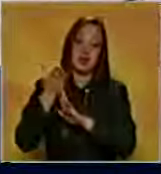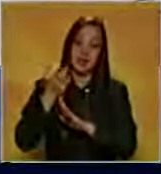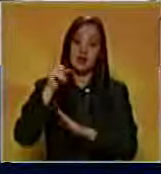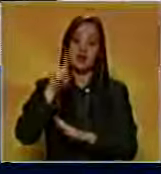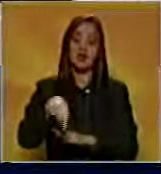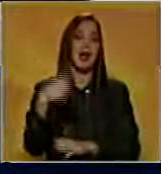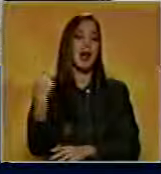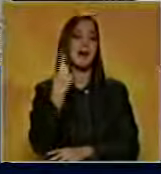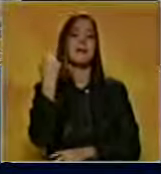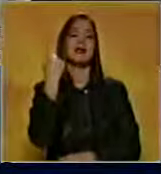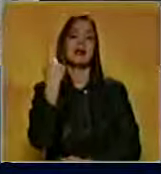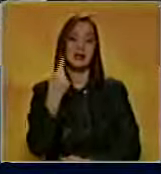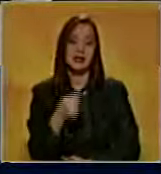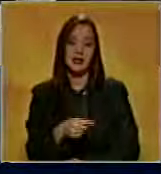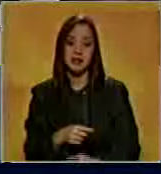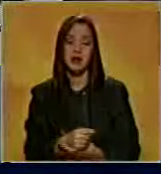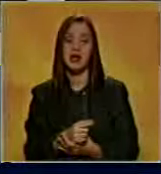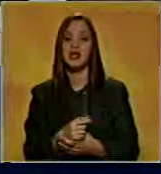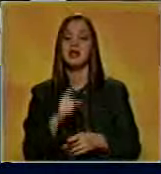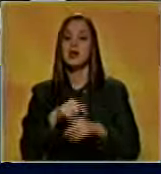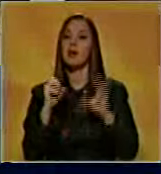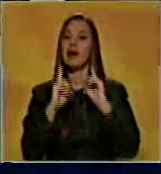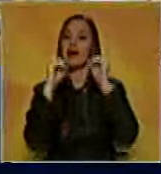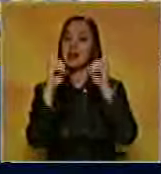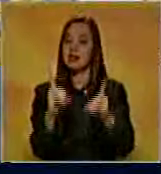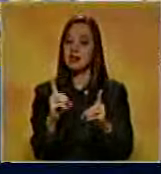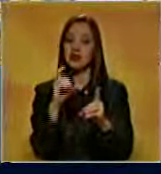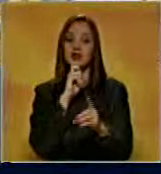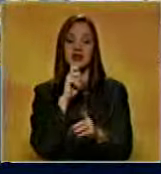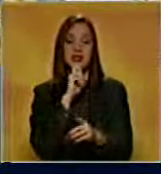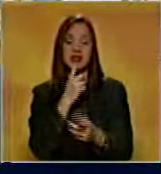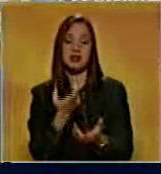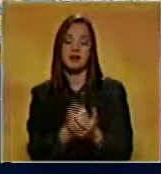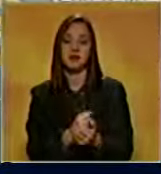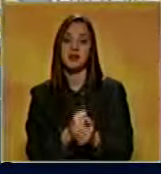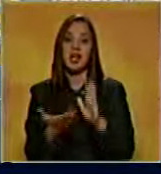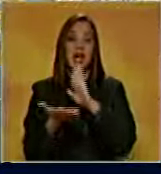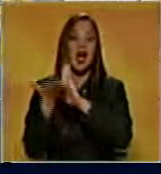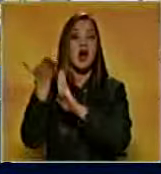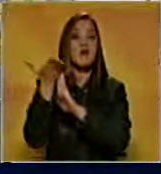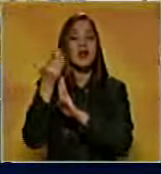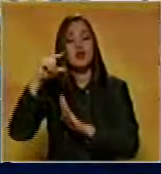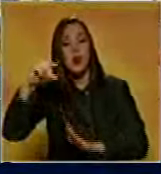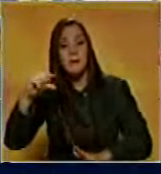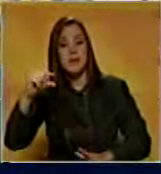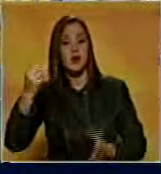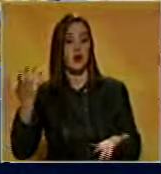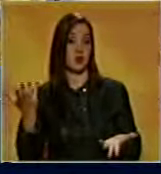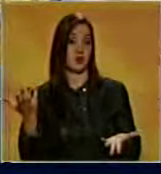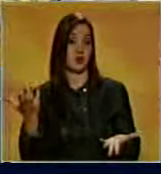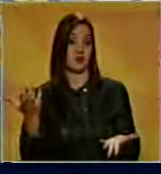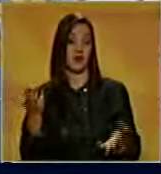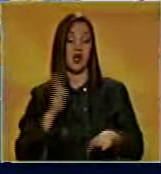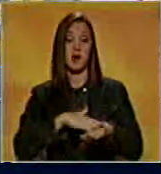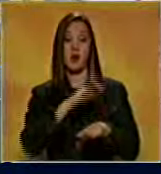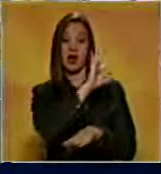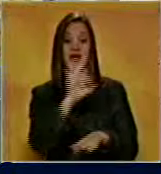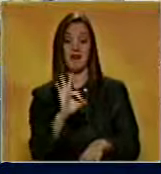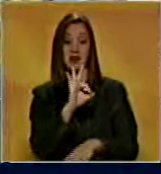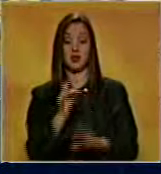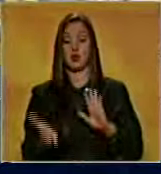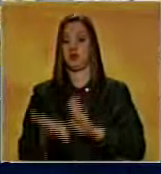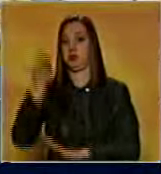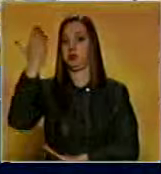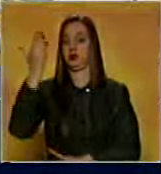han sido las principales causas para tomar esta decisión. Y sin embargo el aumento es poco para la inflación. O